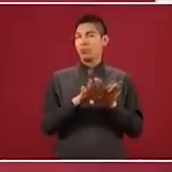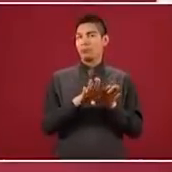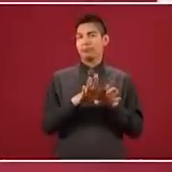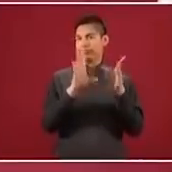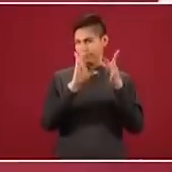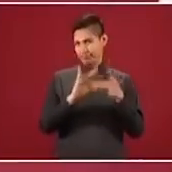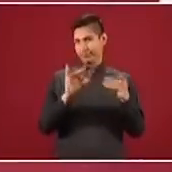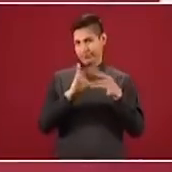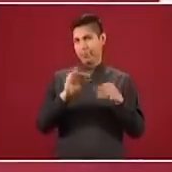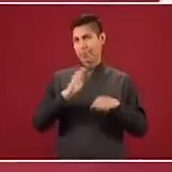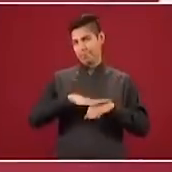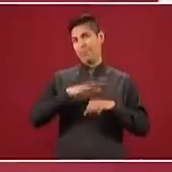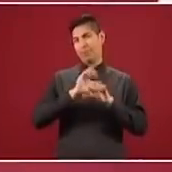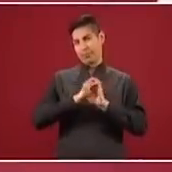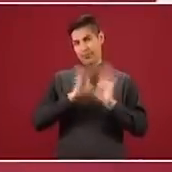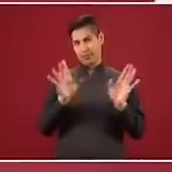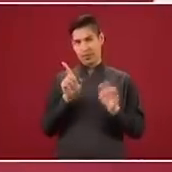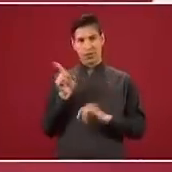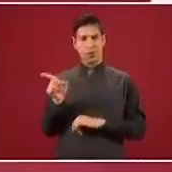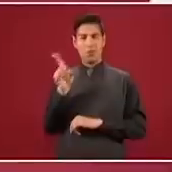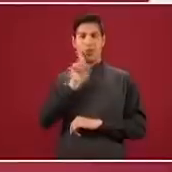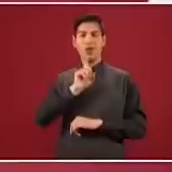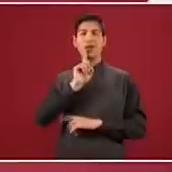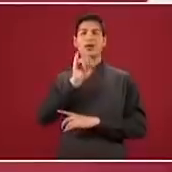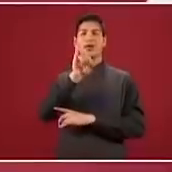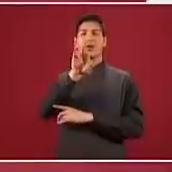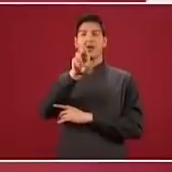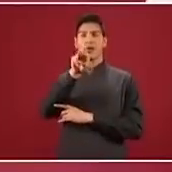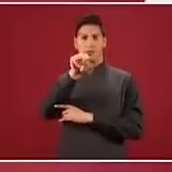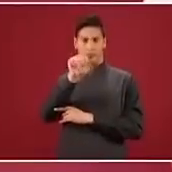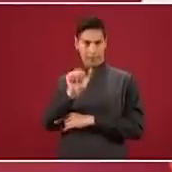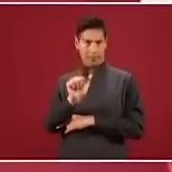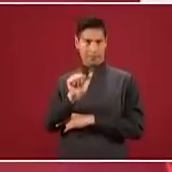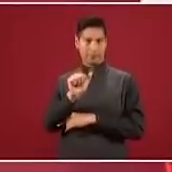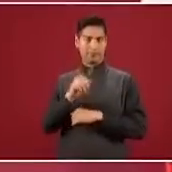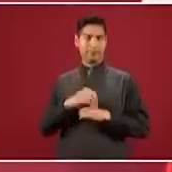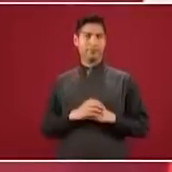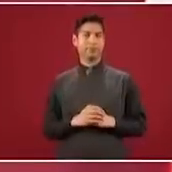que venga Irmeréndira.